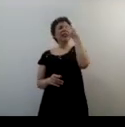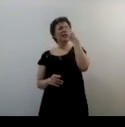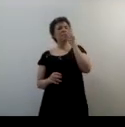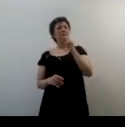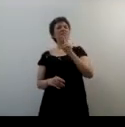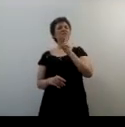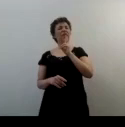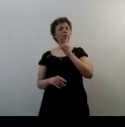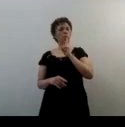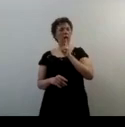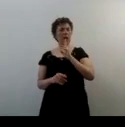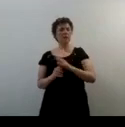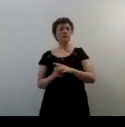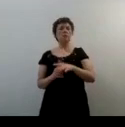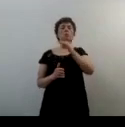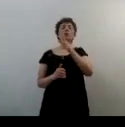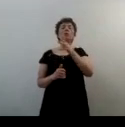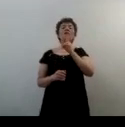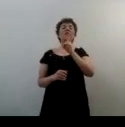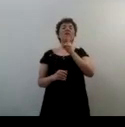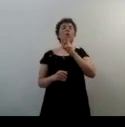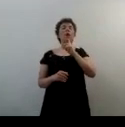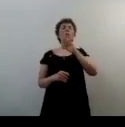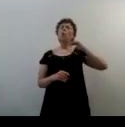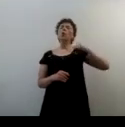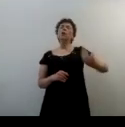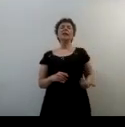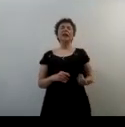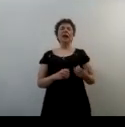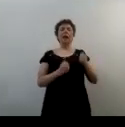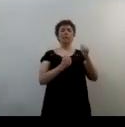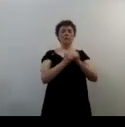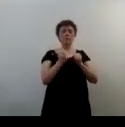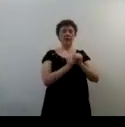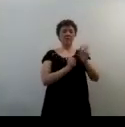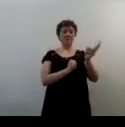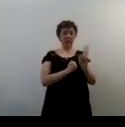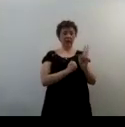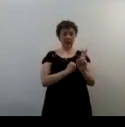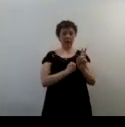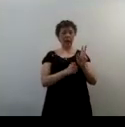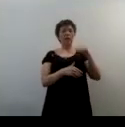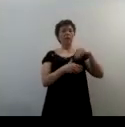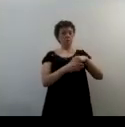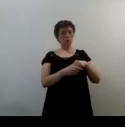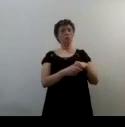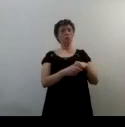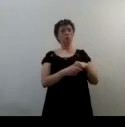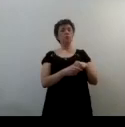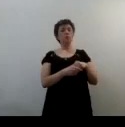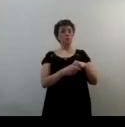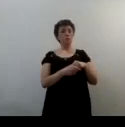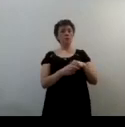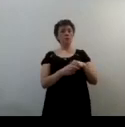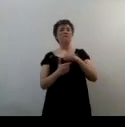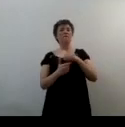verdura es mucho más rica en vitaminas minerales, tiene mucho más contenido en vitaminas minerales que una fruta.